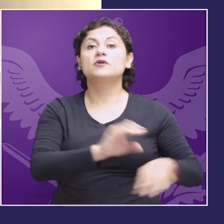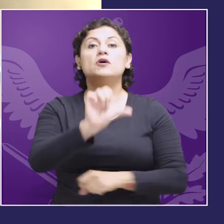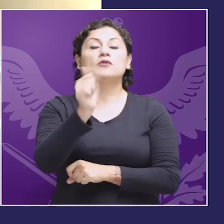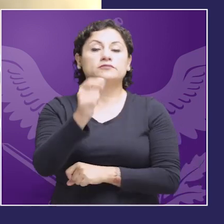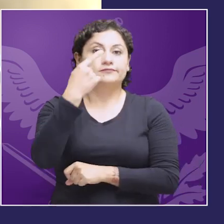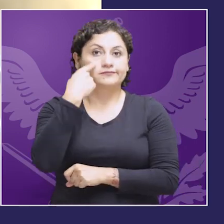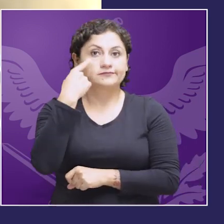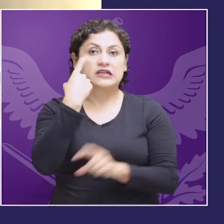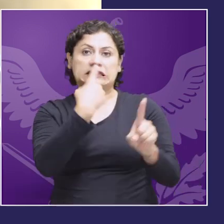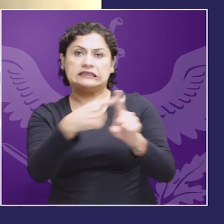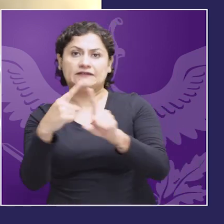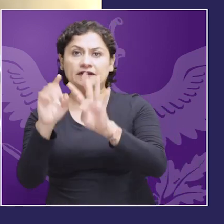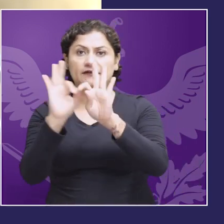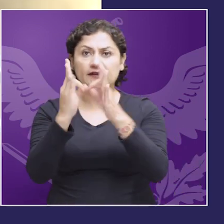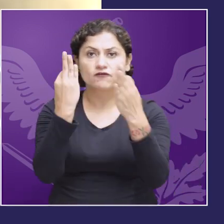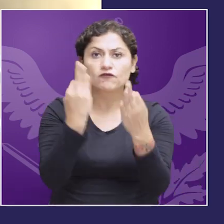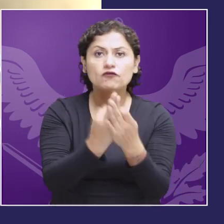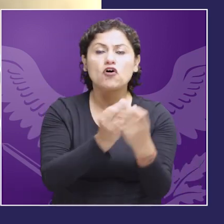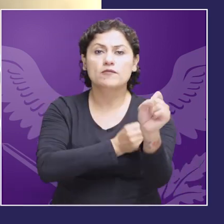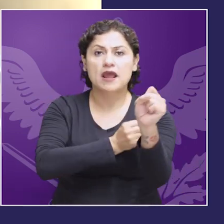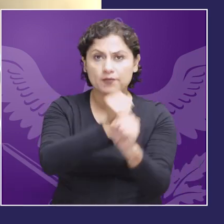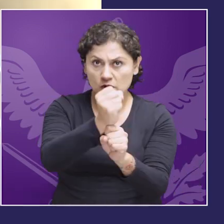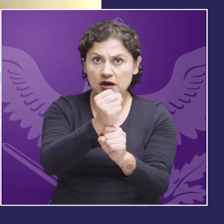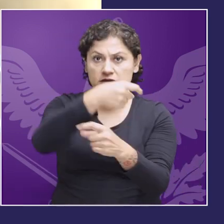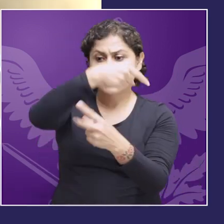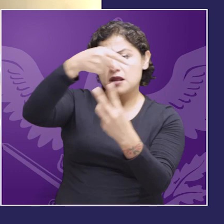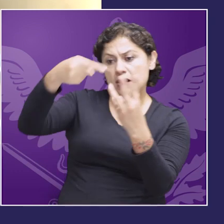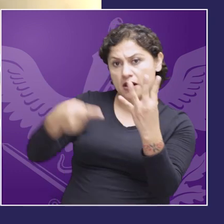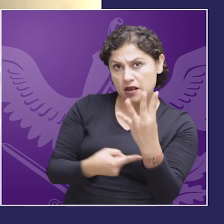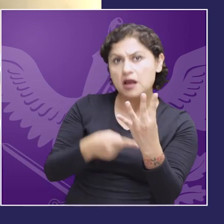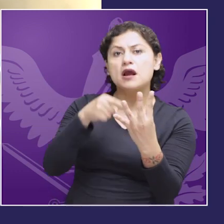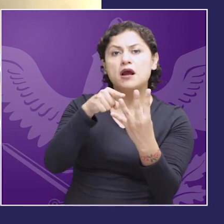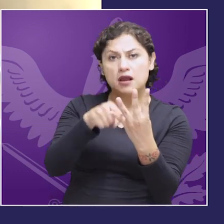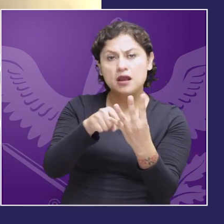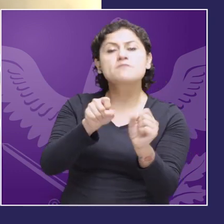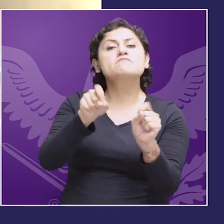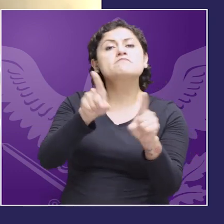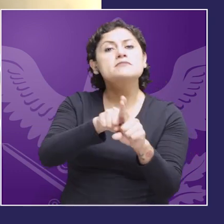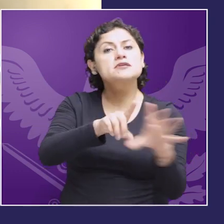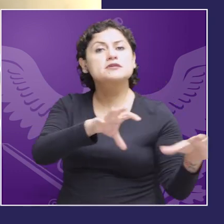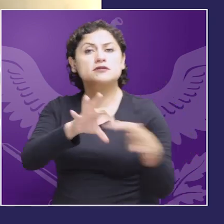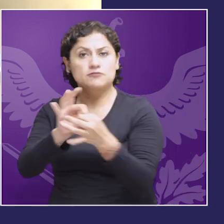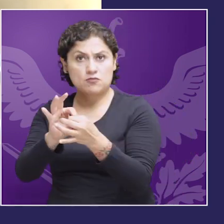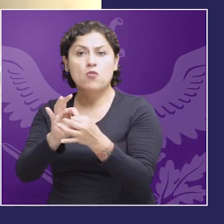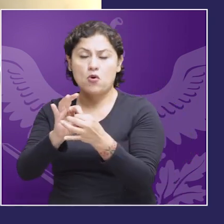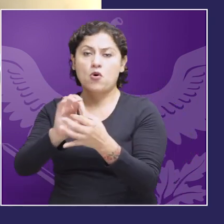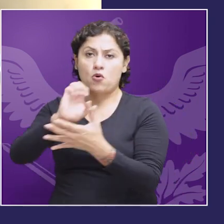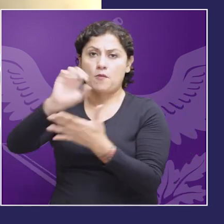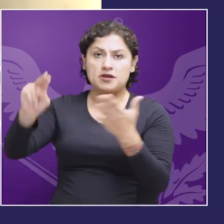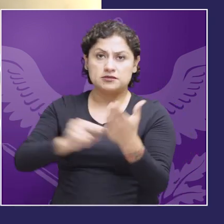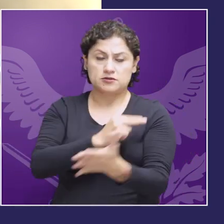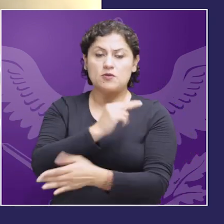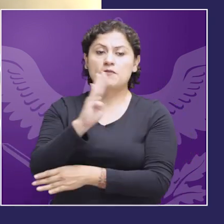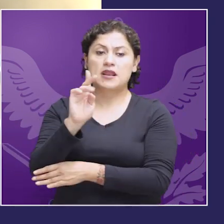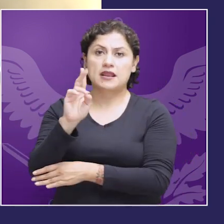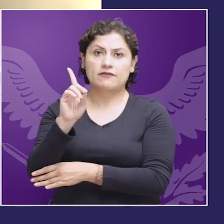violencia, insisto, que son otros ropajes, pero que encuentran su fundamento en la Convención de